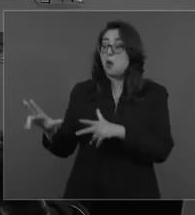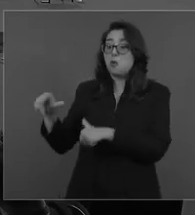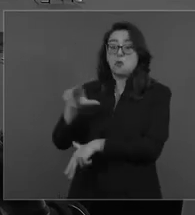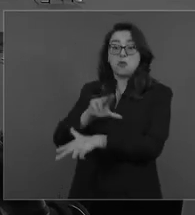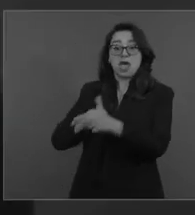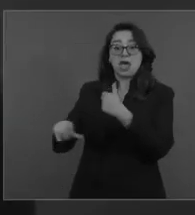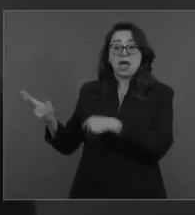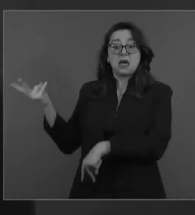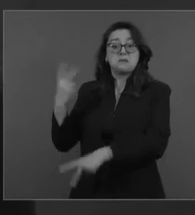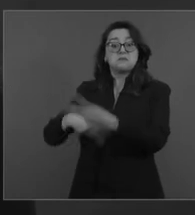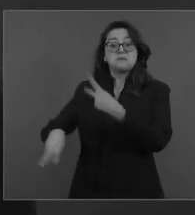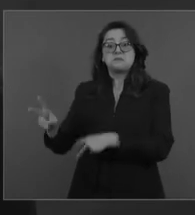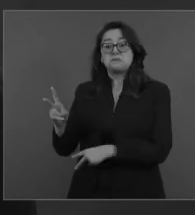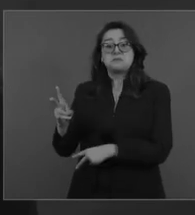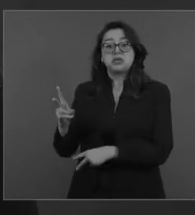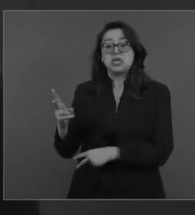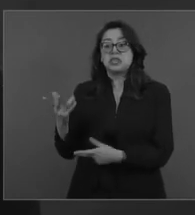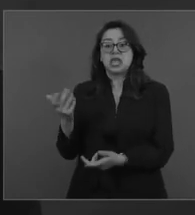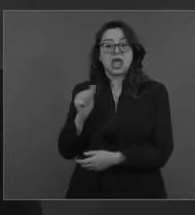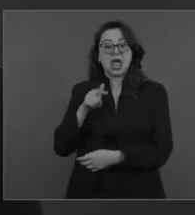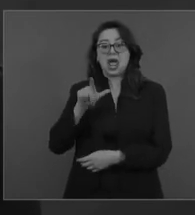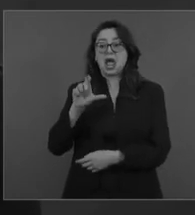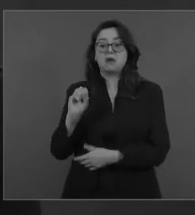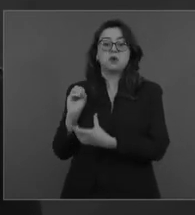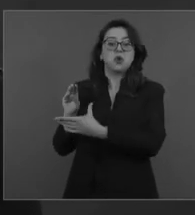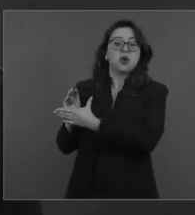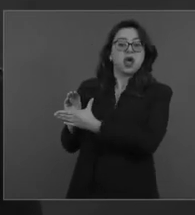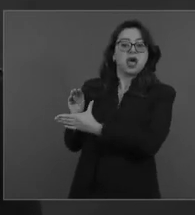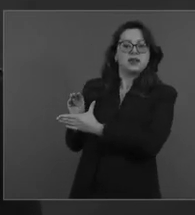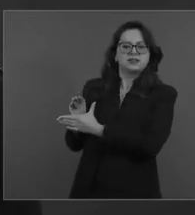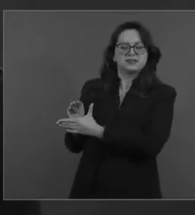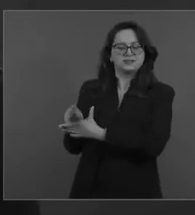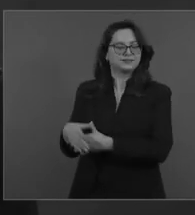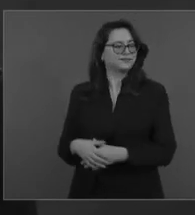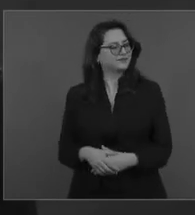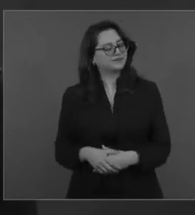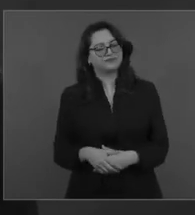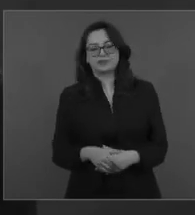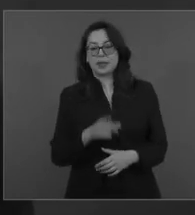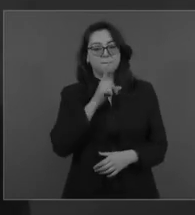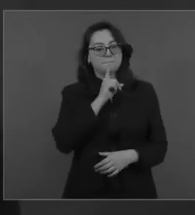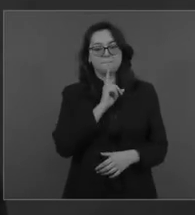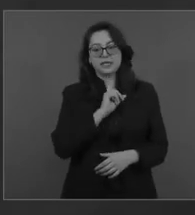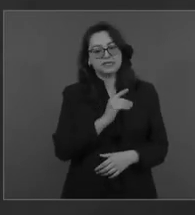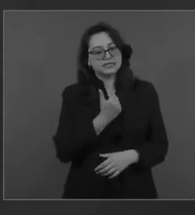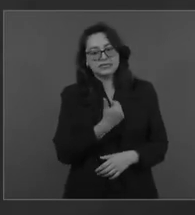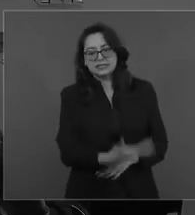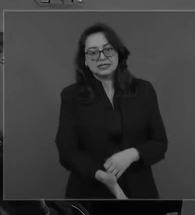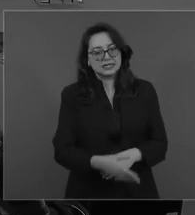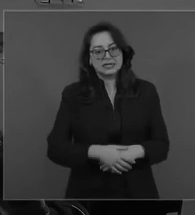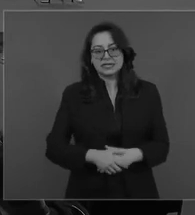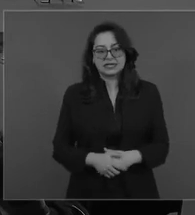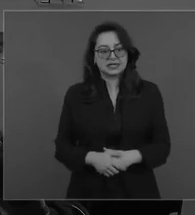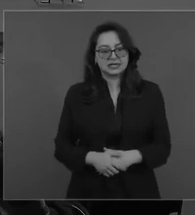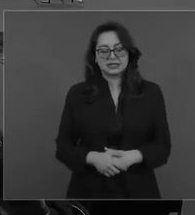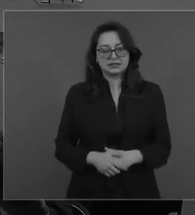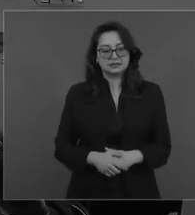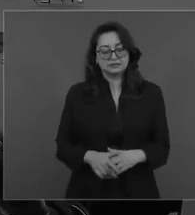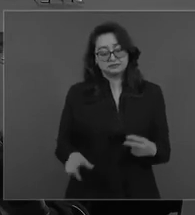huracán y tergiversó datos. La segunda mentira, de muchas que se difundieron y